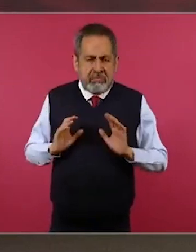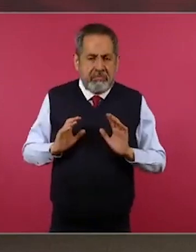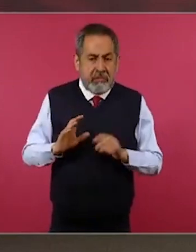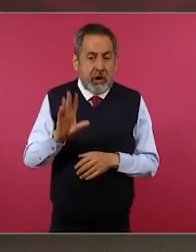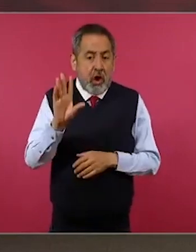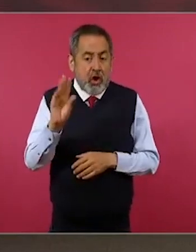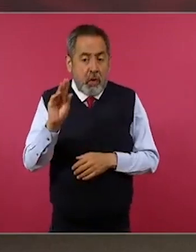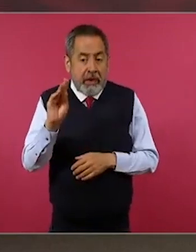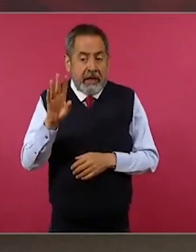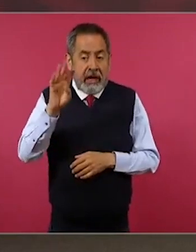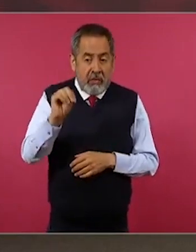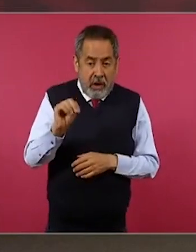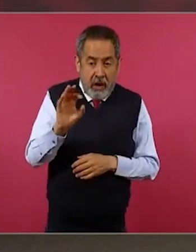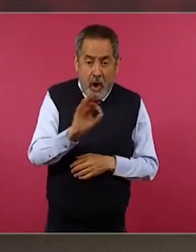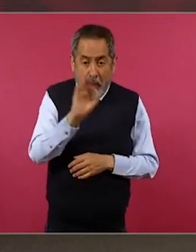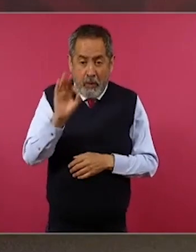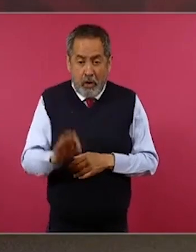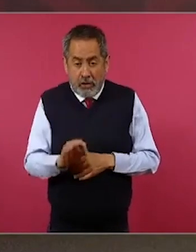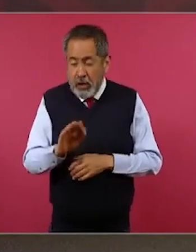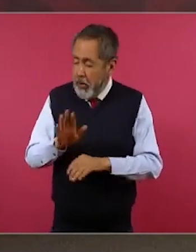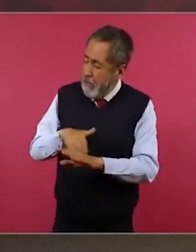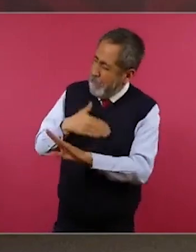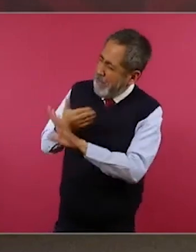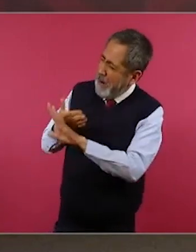99% en contra.